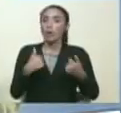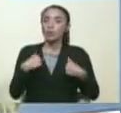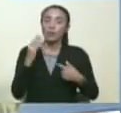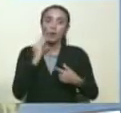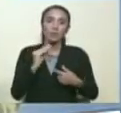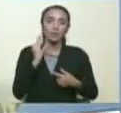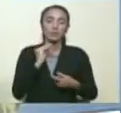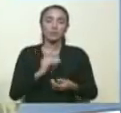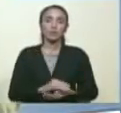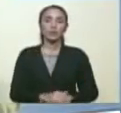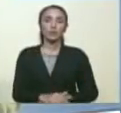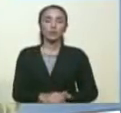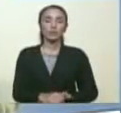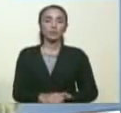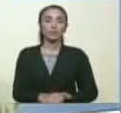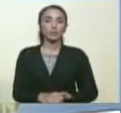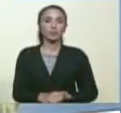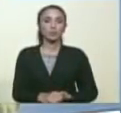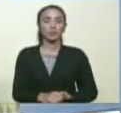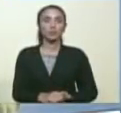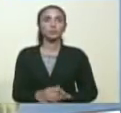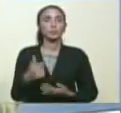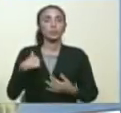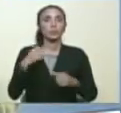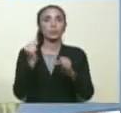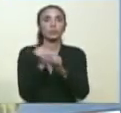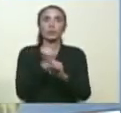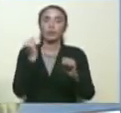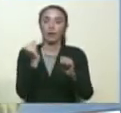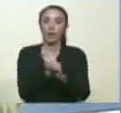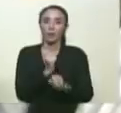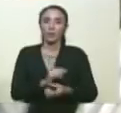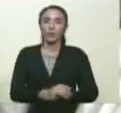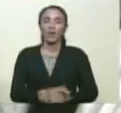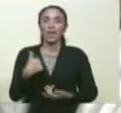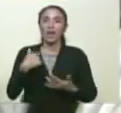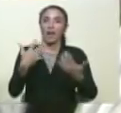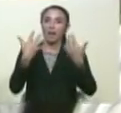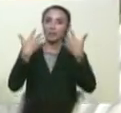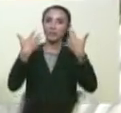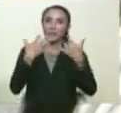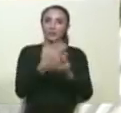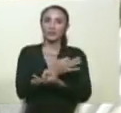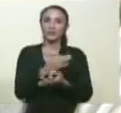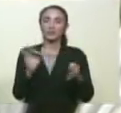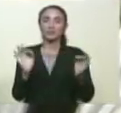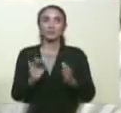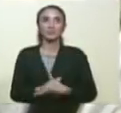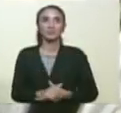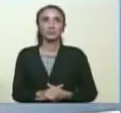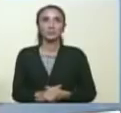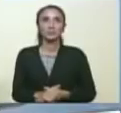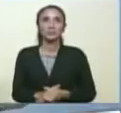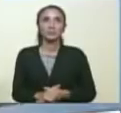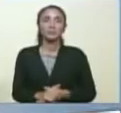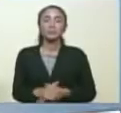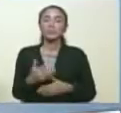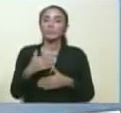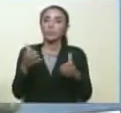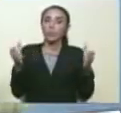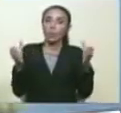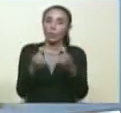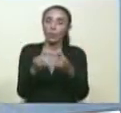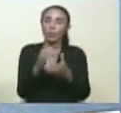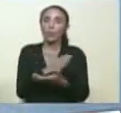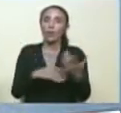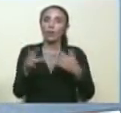experimentado, sabio, trabajador, bien asesorado. Es el equipo que representa la